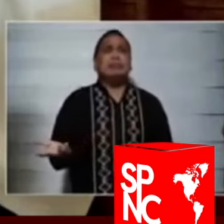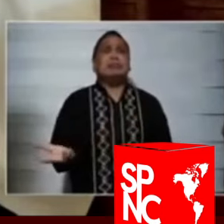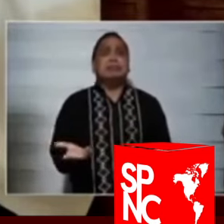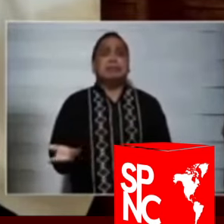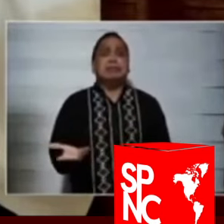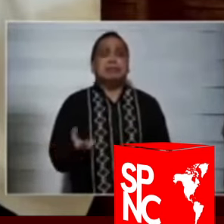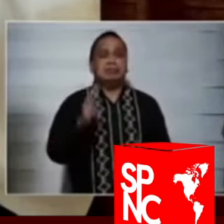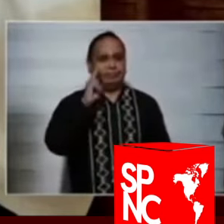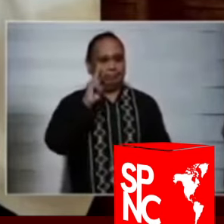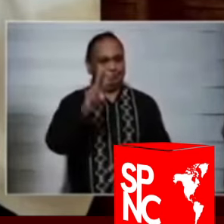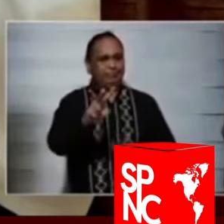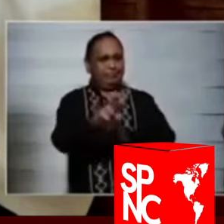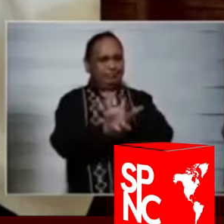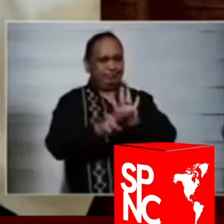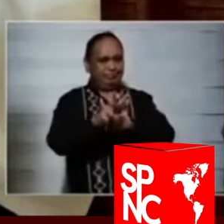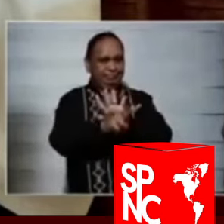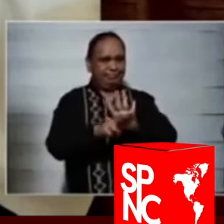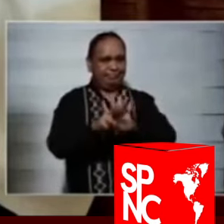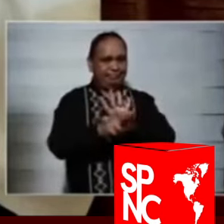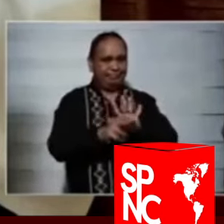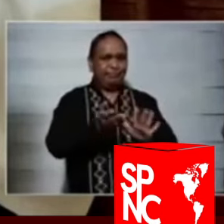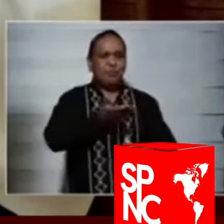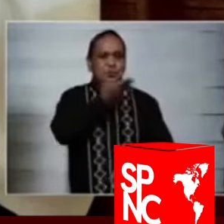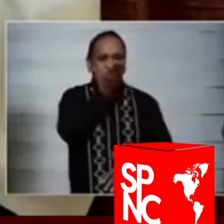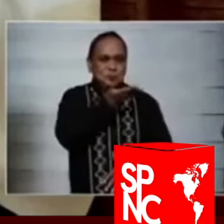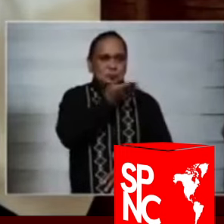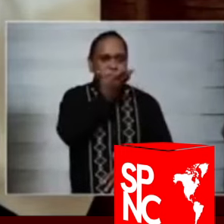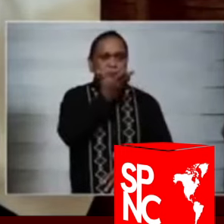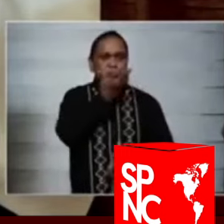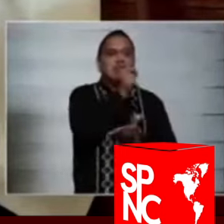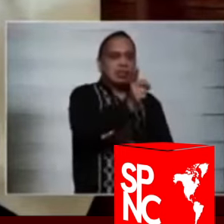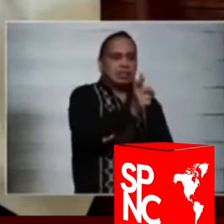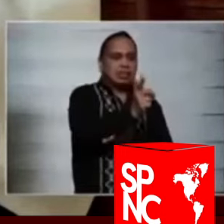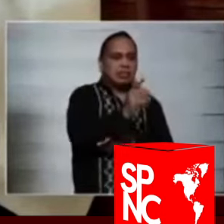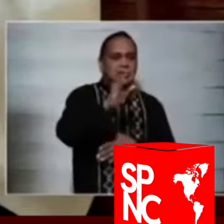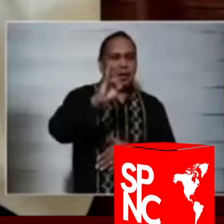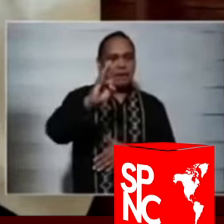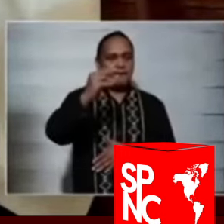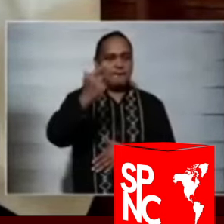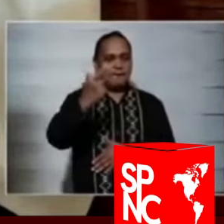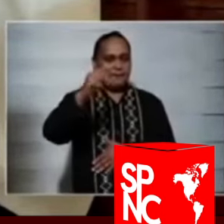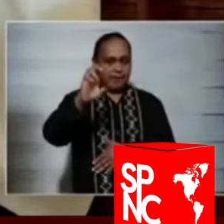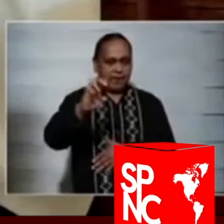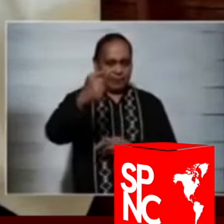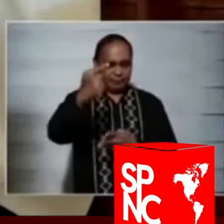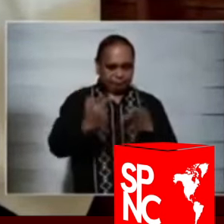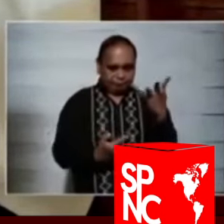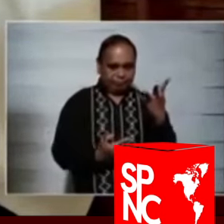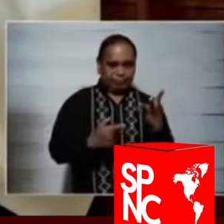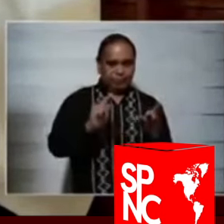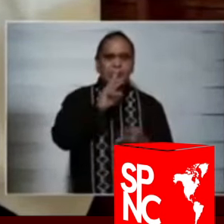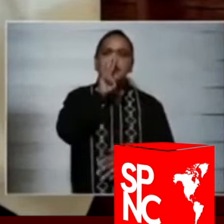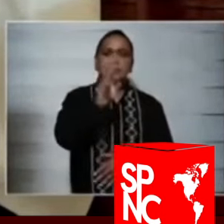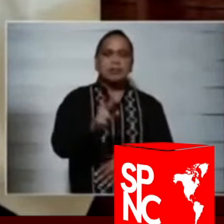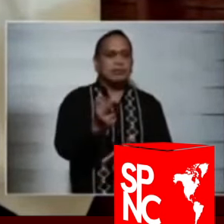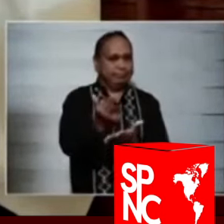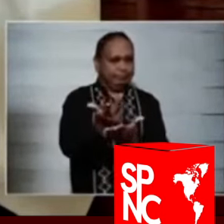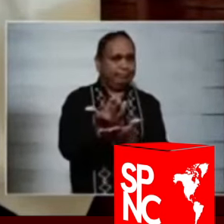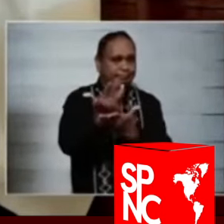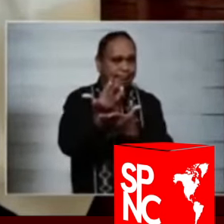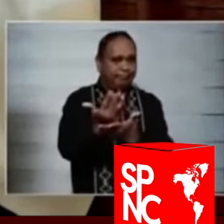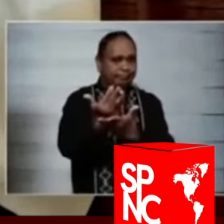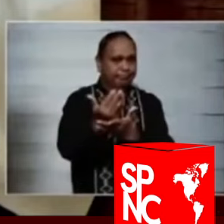Slim, el Lu, Germán Larrea y el fallecido Alberto Balleres. En el